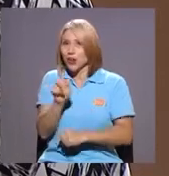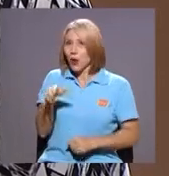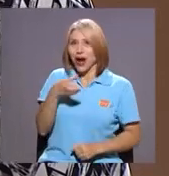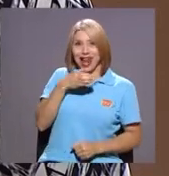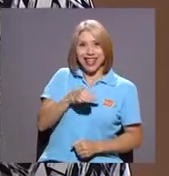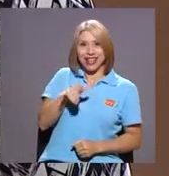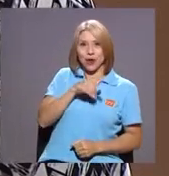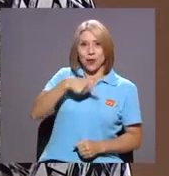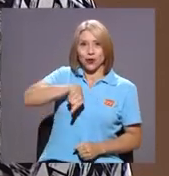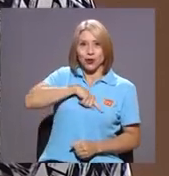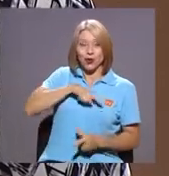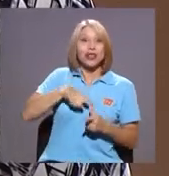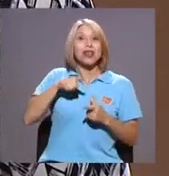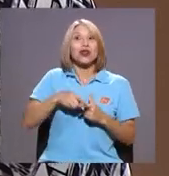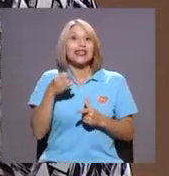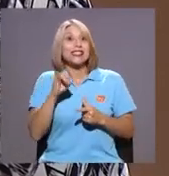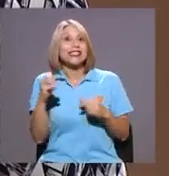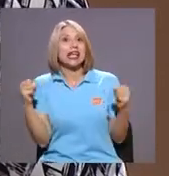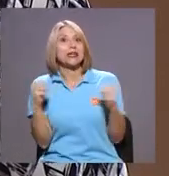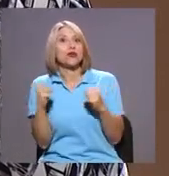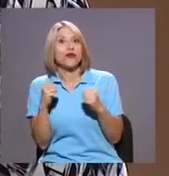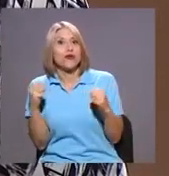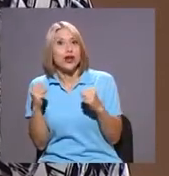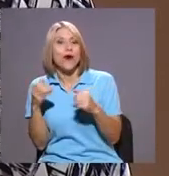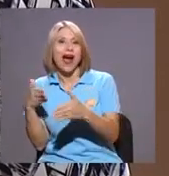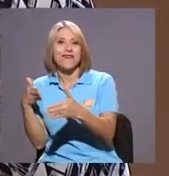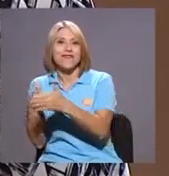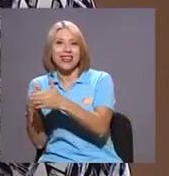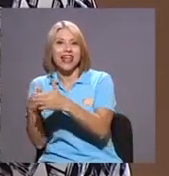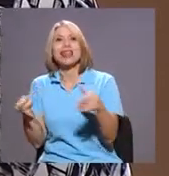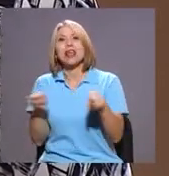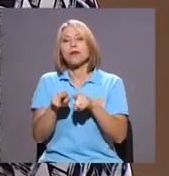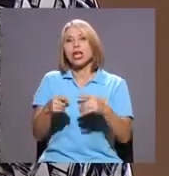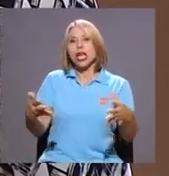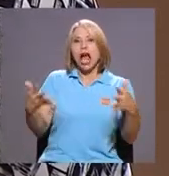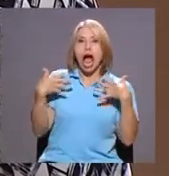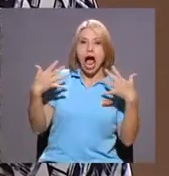frío, les afecta. Si hace muchísimo calor, les puede afectar.